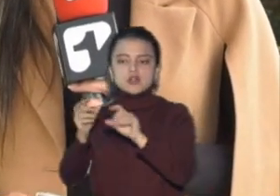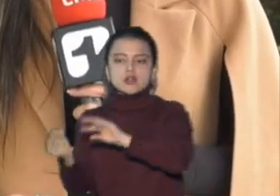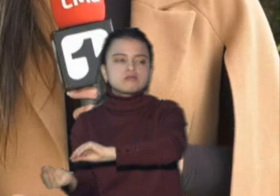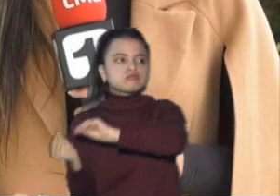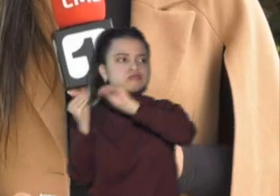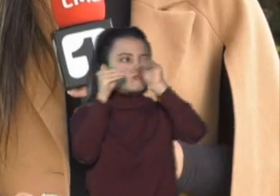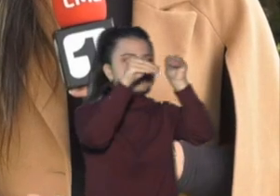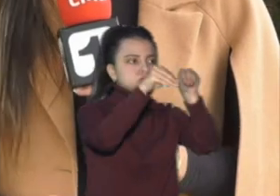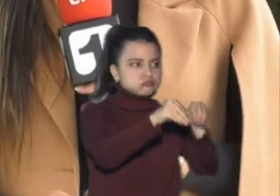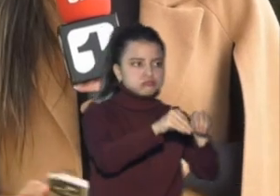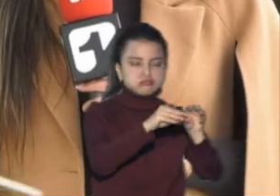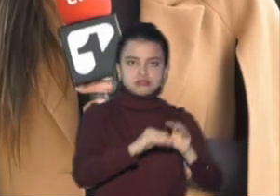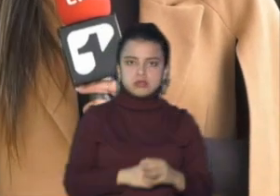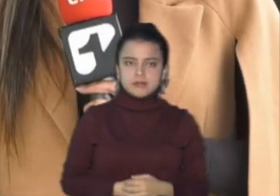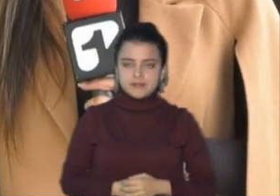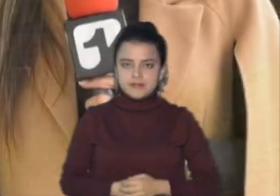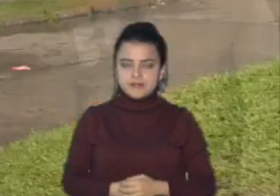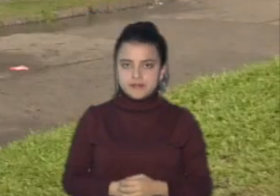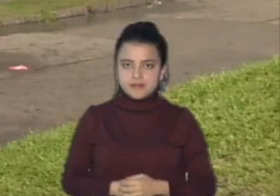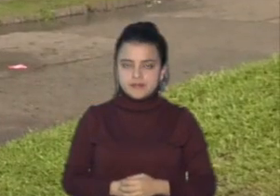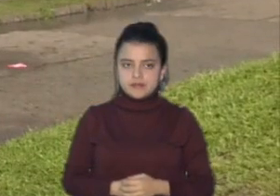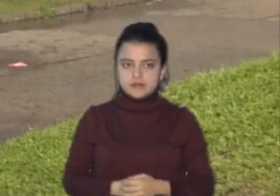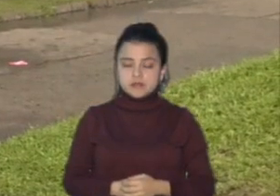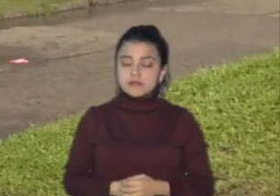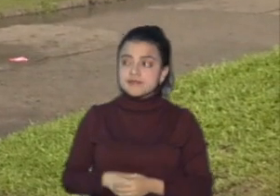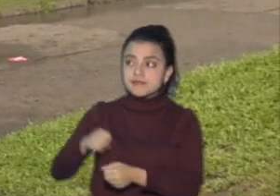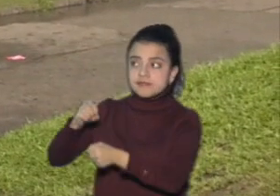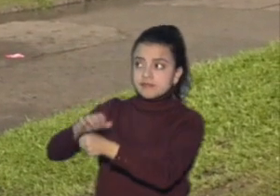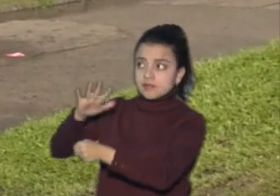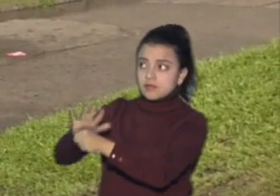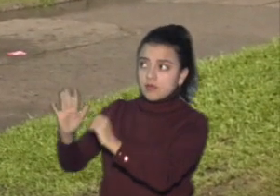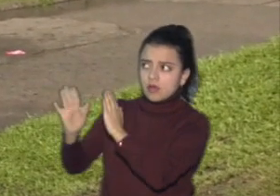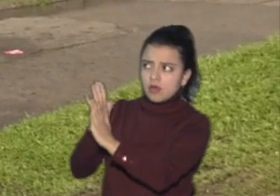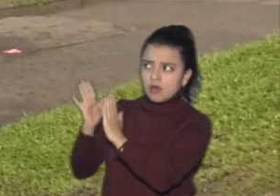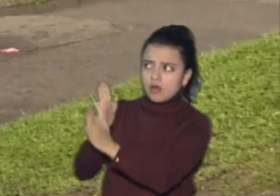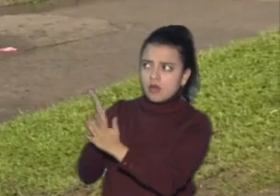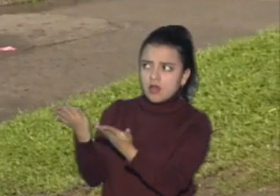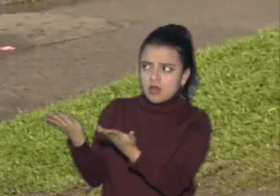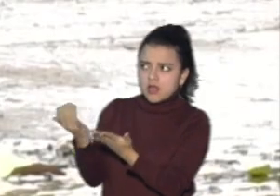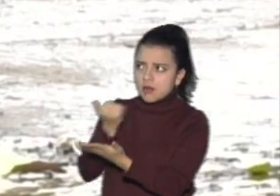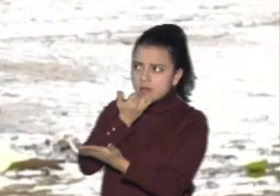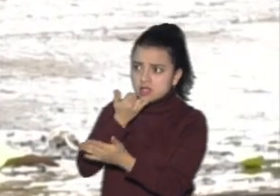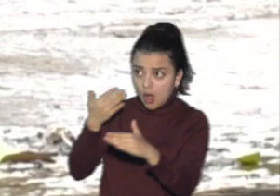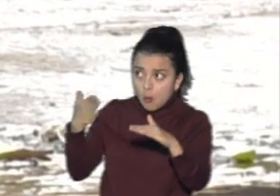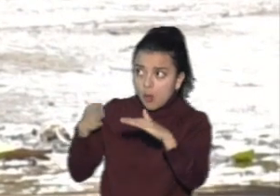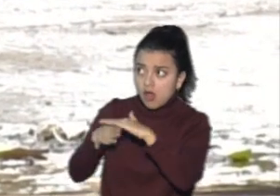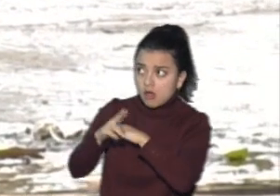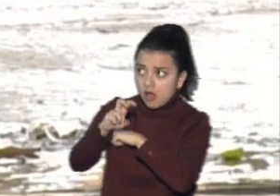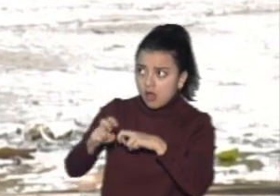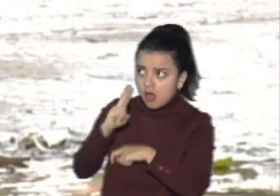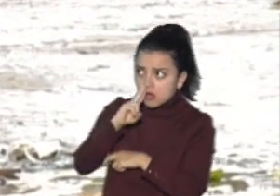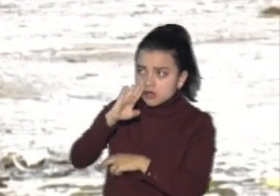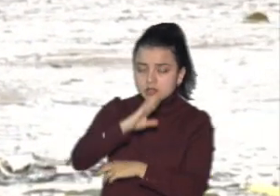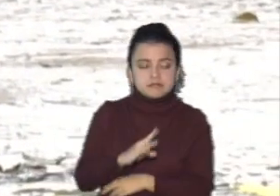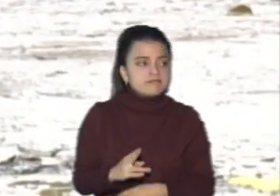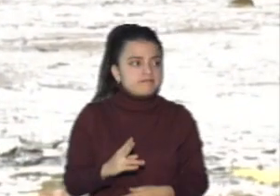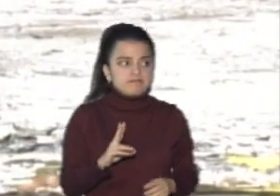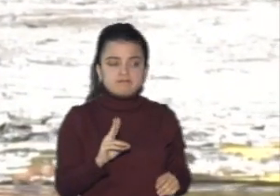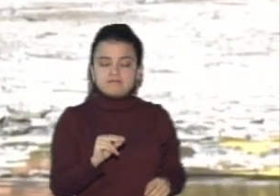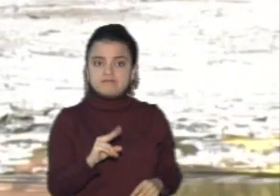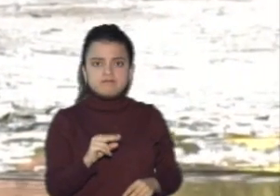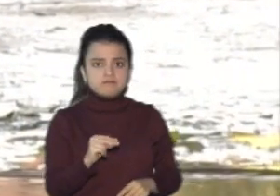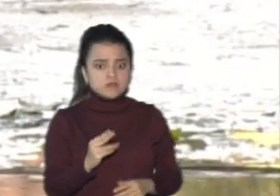ha denunciado que durante estos meses no ha podido ingresar al Parque Nacional, pues la comunidad no se los ha permitido para realizar